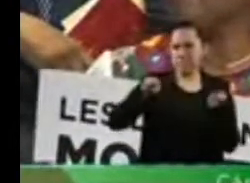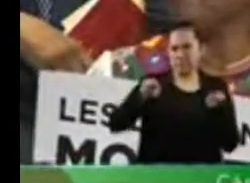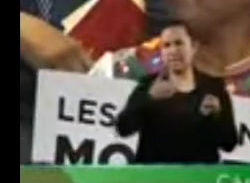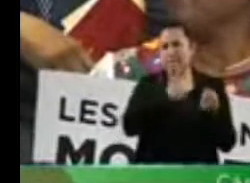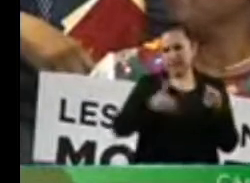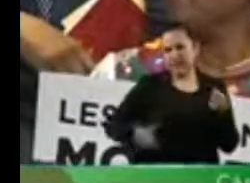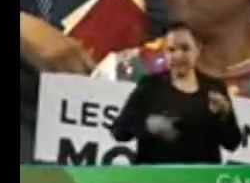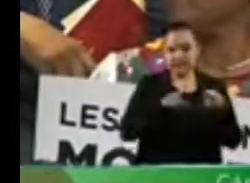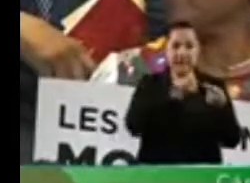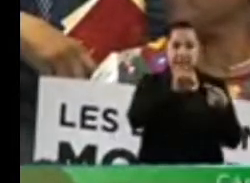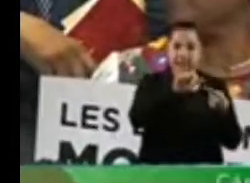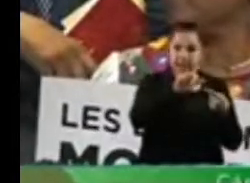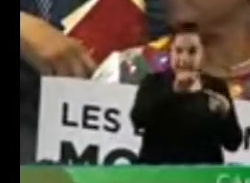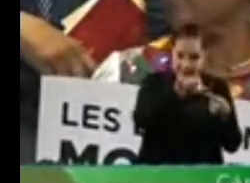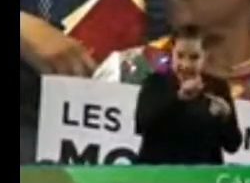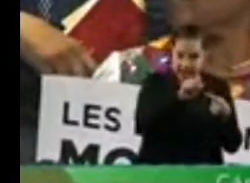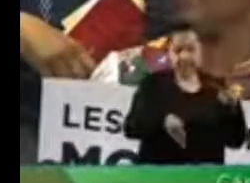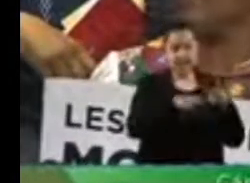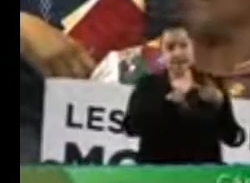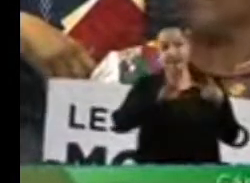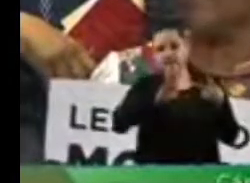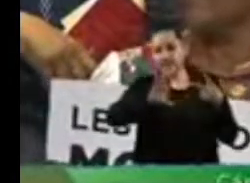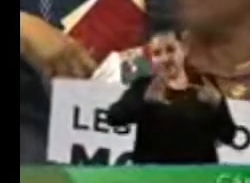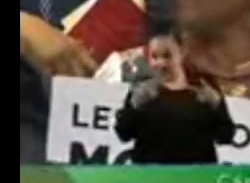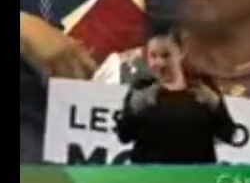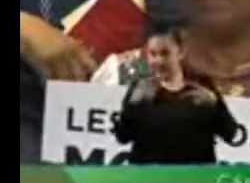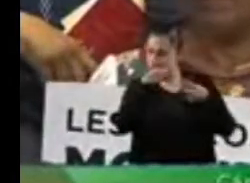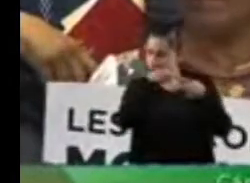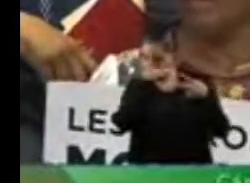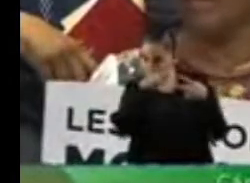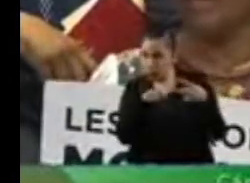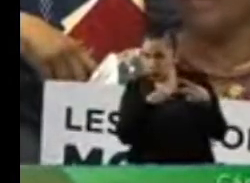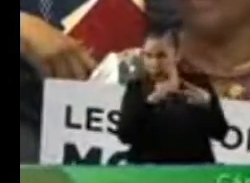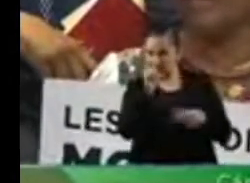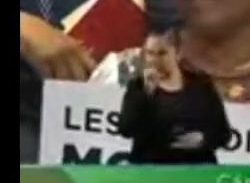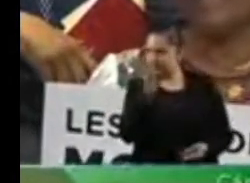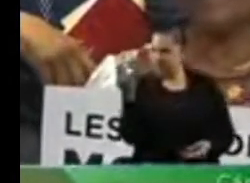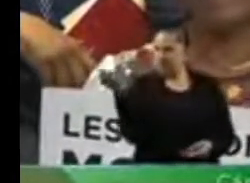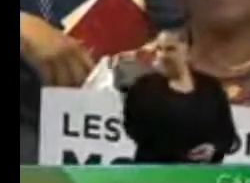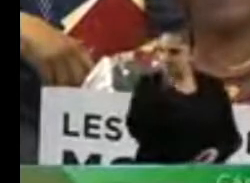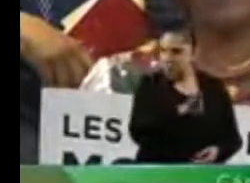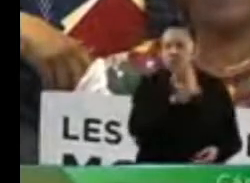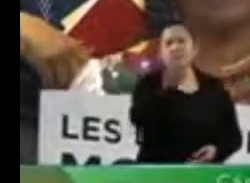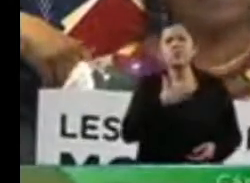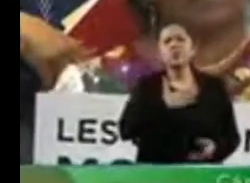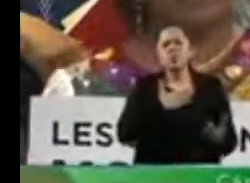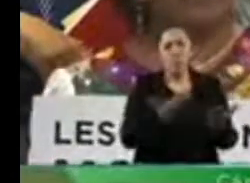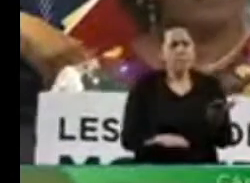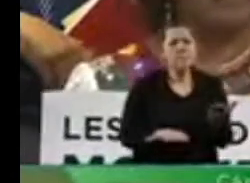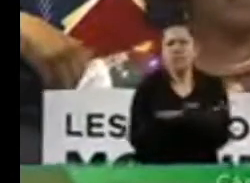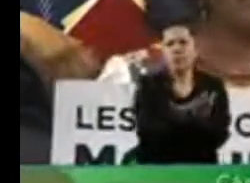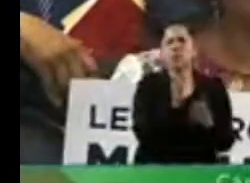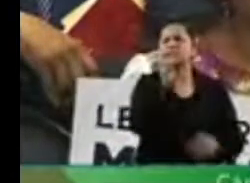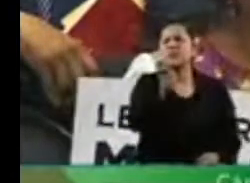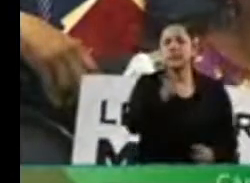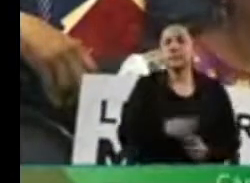del Sagrado Corazón de Jesús Calderón Hinojosa. ¿Qué propongo? Que hagamos valer el